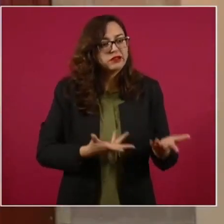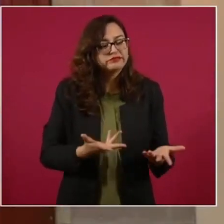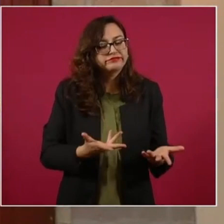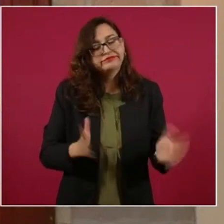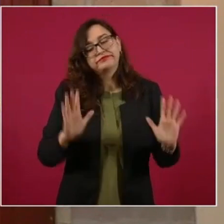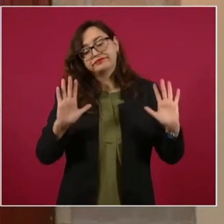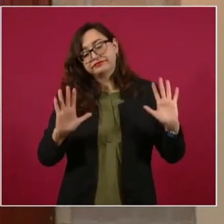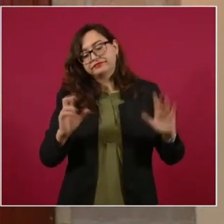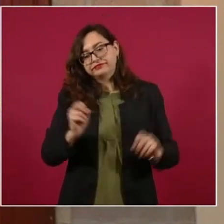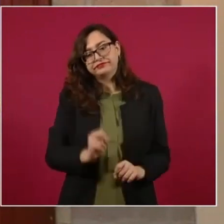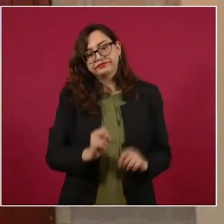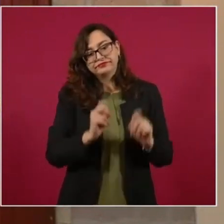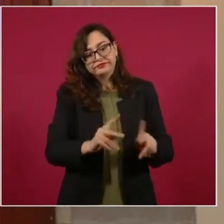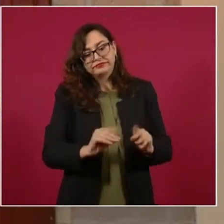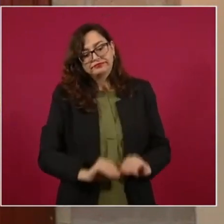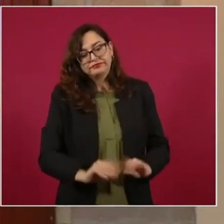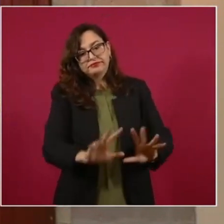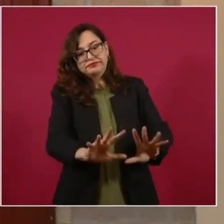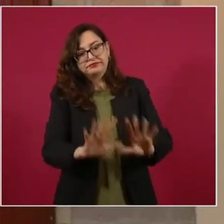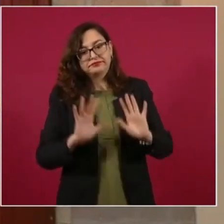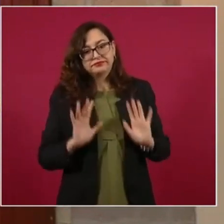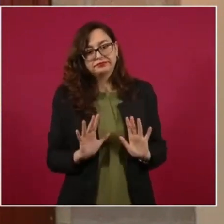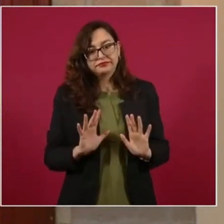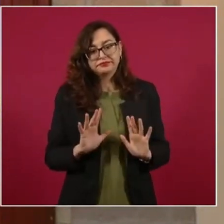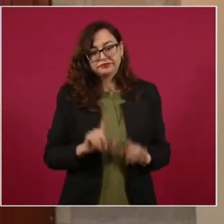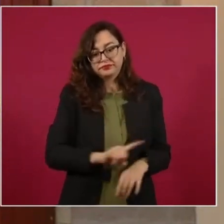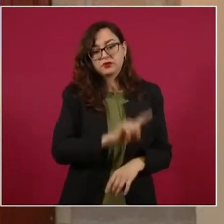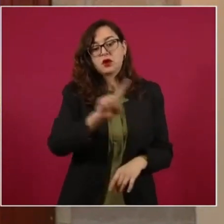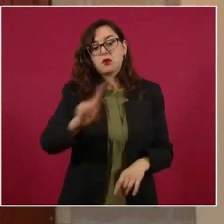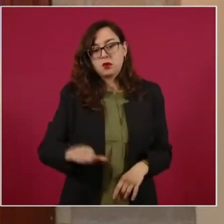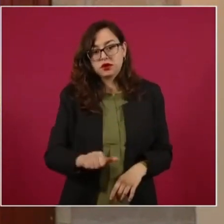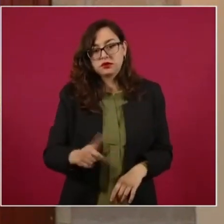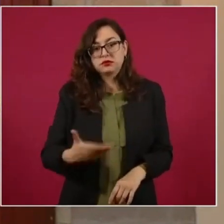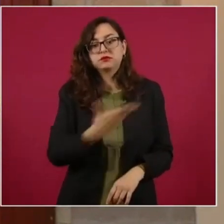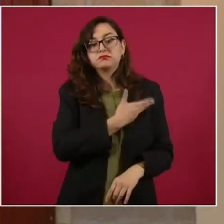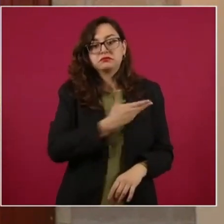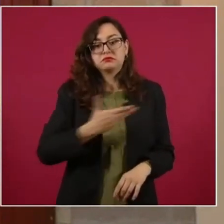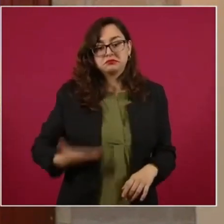el asunto en manos de su sucesor.